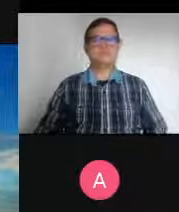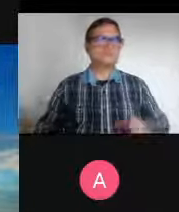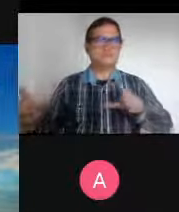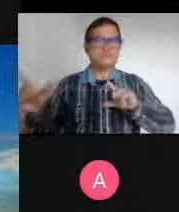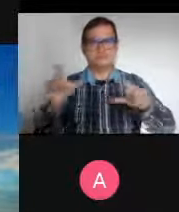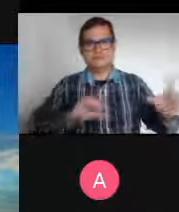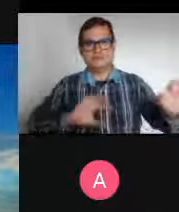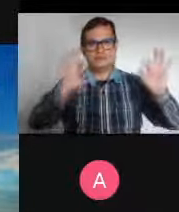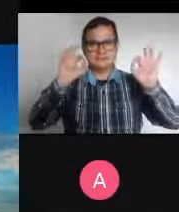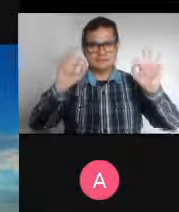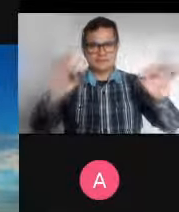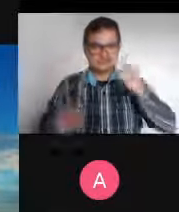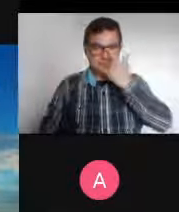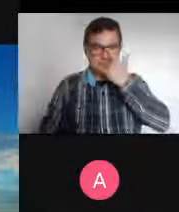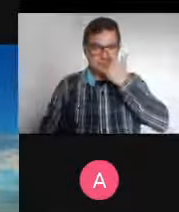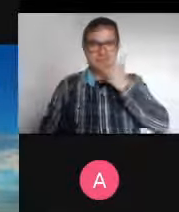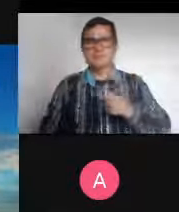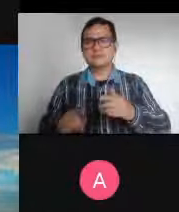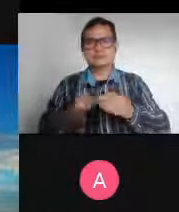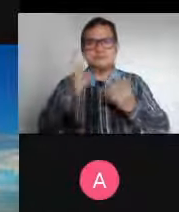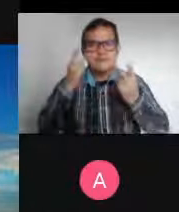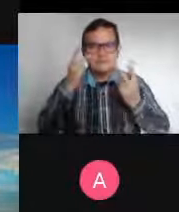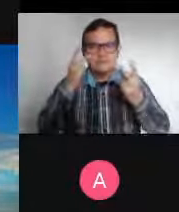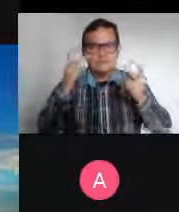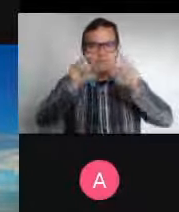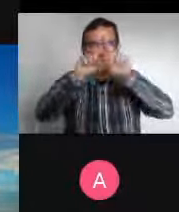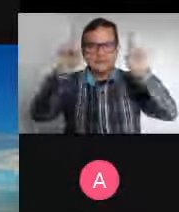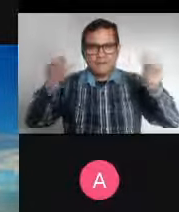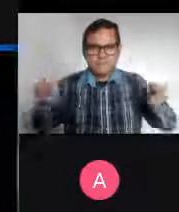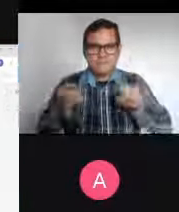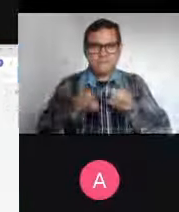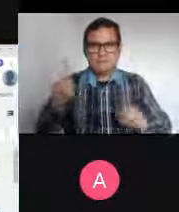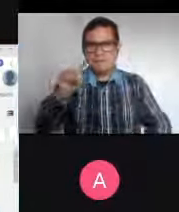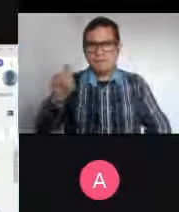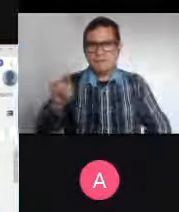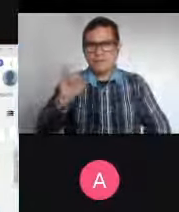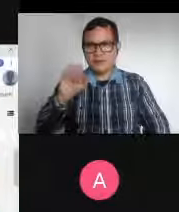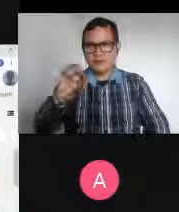¿Listos? Por favor, me confirman si vemos el simulador.